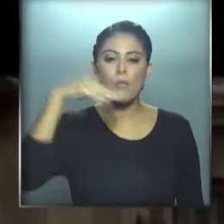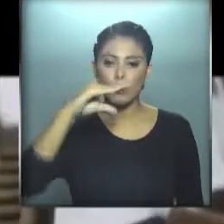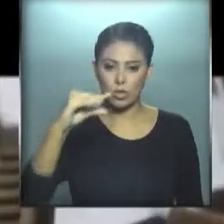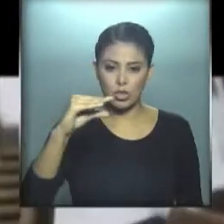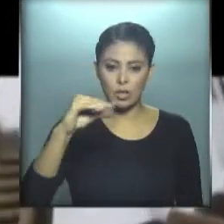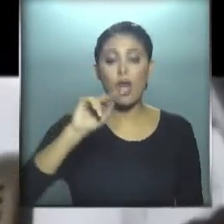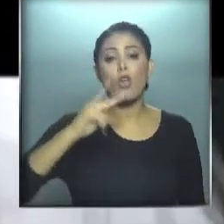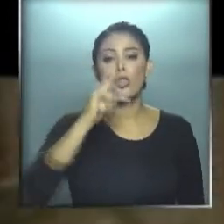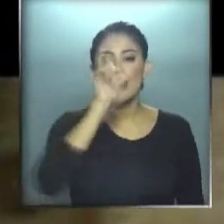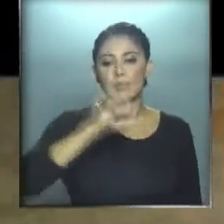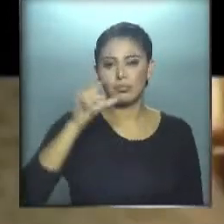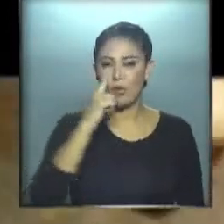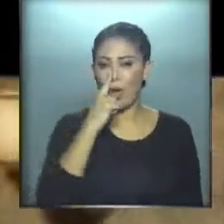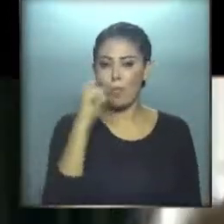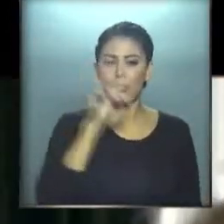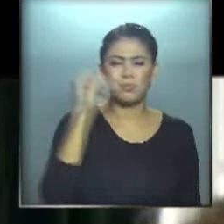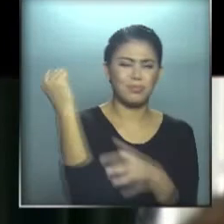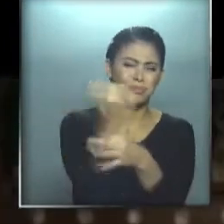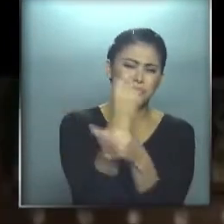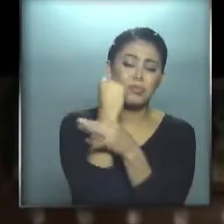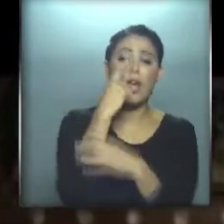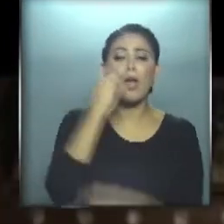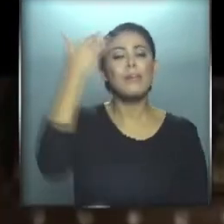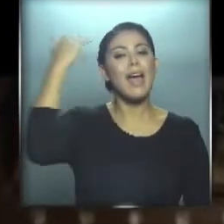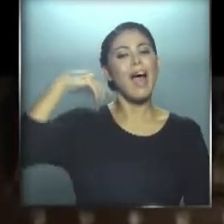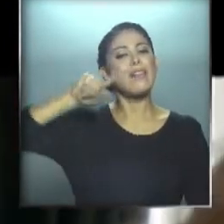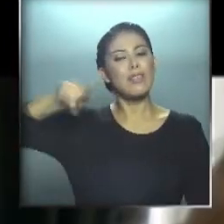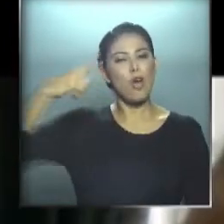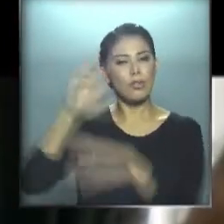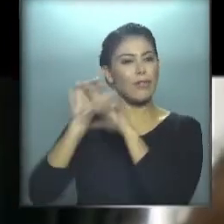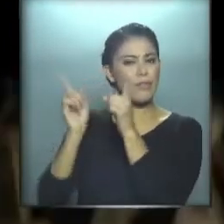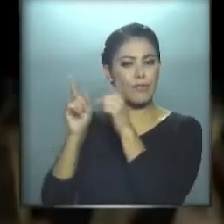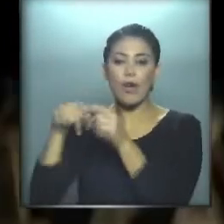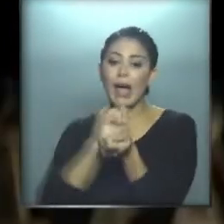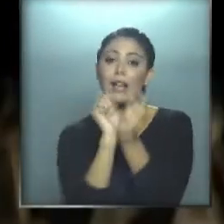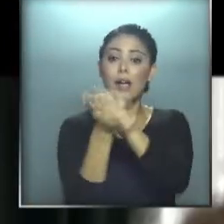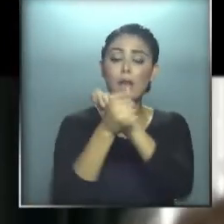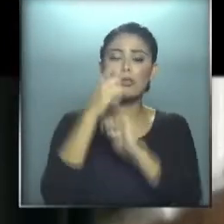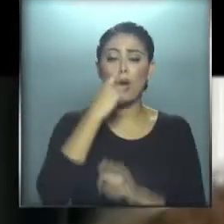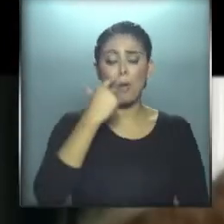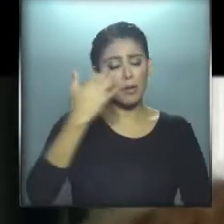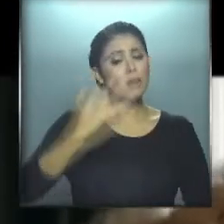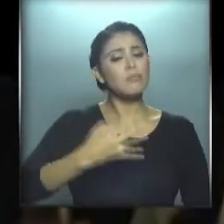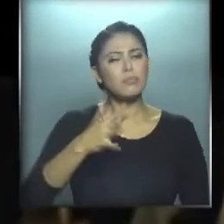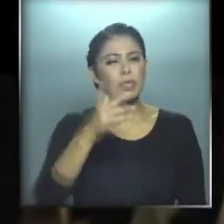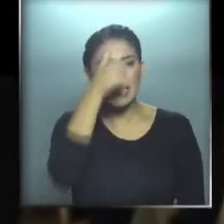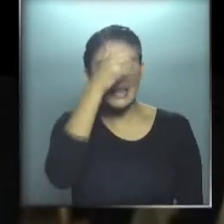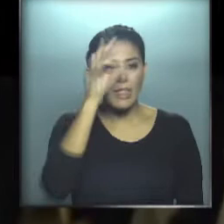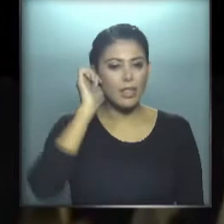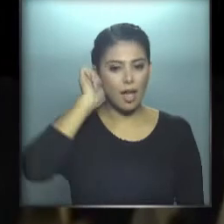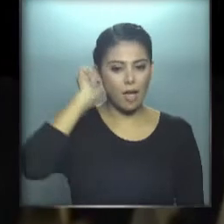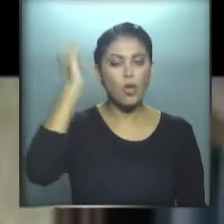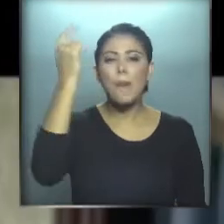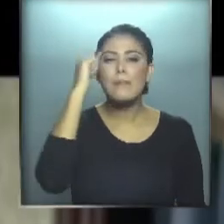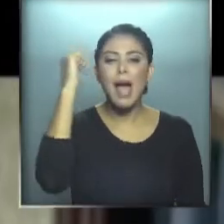reúne a dos superestrellas. Por un lado, Pierce Brosnan, que ha dejado de ser James Bond y aquí interpreta a un hombre maduro, andará llegando a los 60,